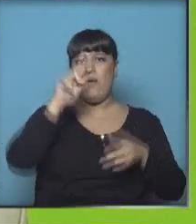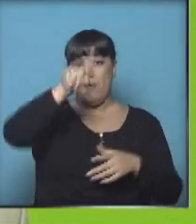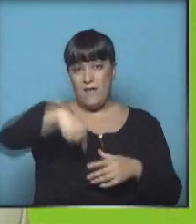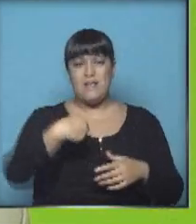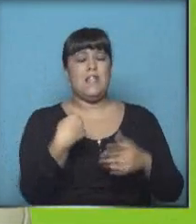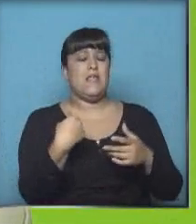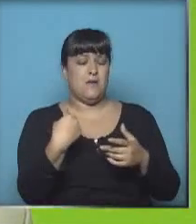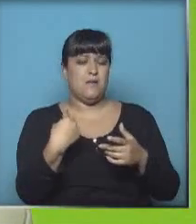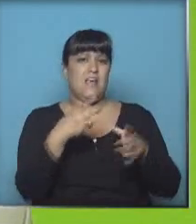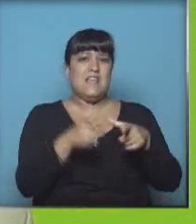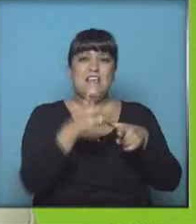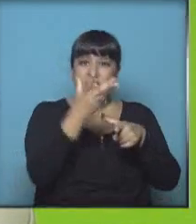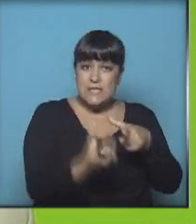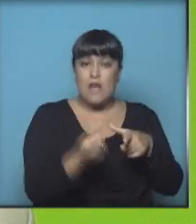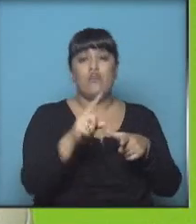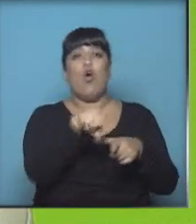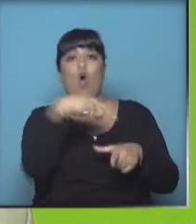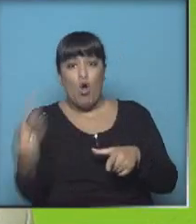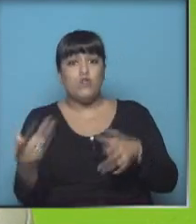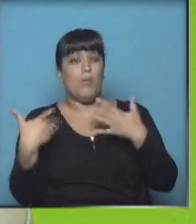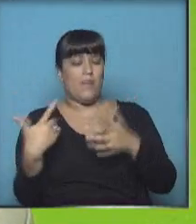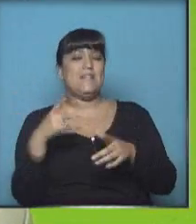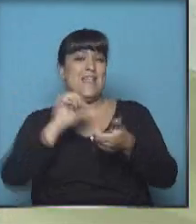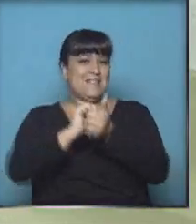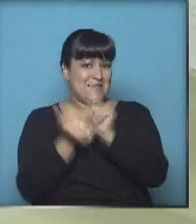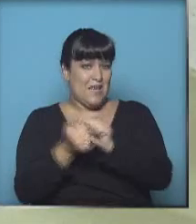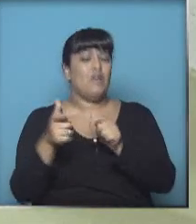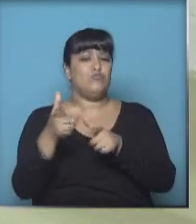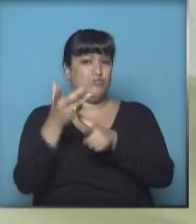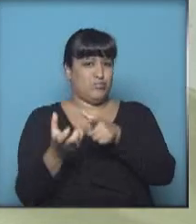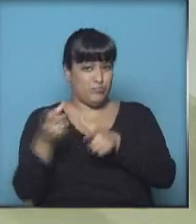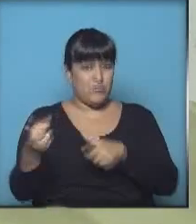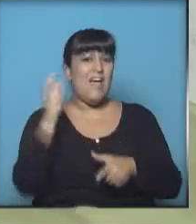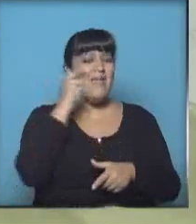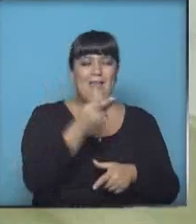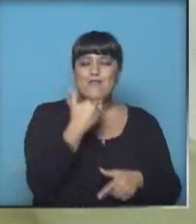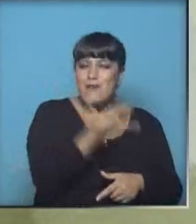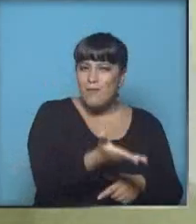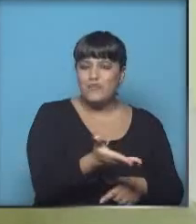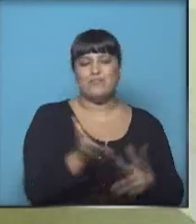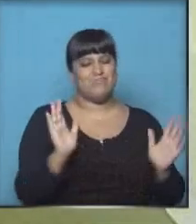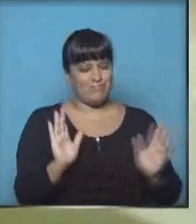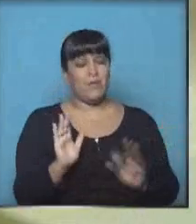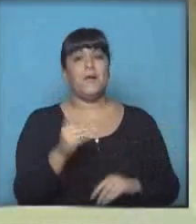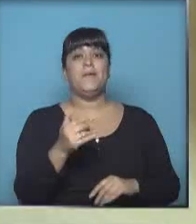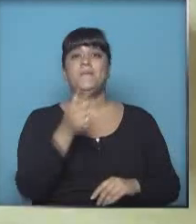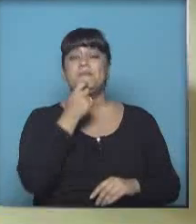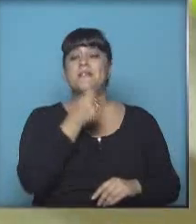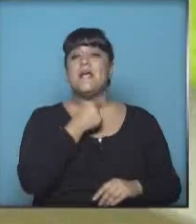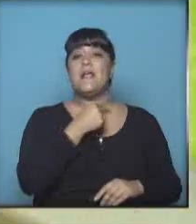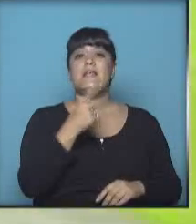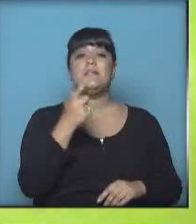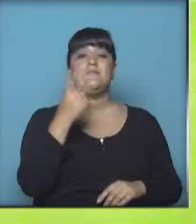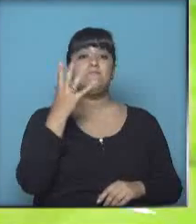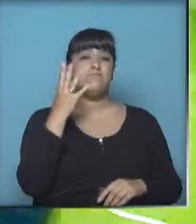las consecuencias. La otra situación podría ser esta. Exactamente. No tenemos la edad, ¿verdad? No, no tenemos. Bueno, Miriam, si querés agregarnos